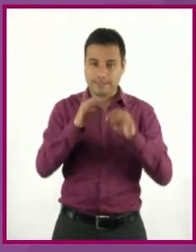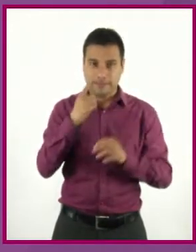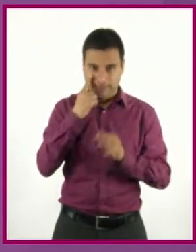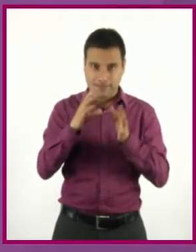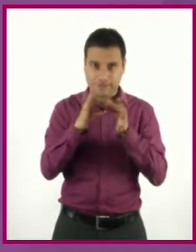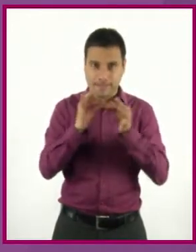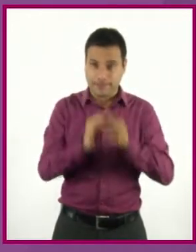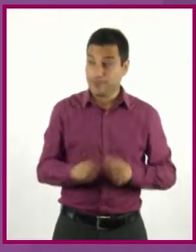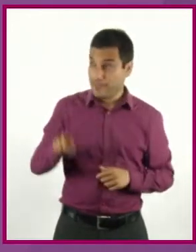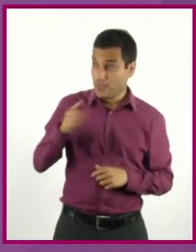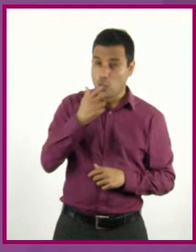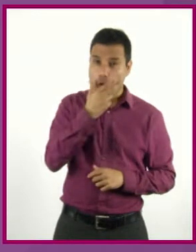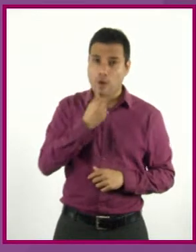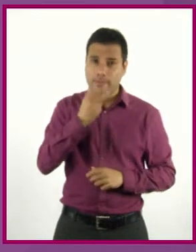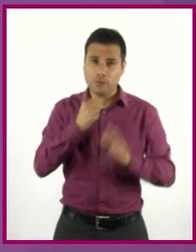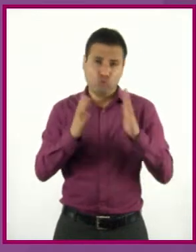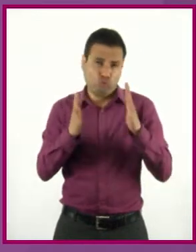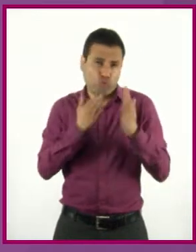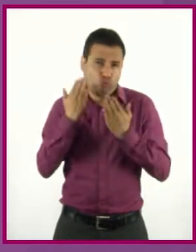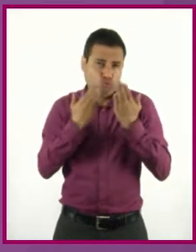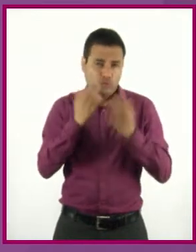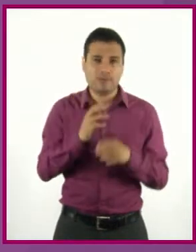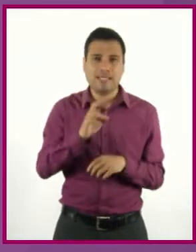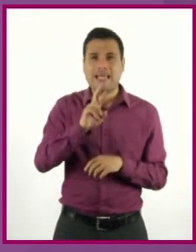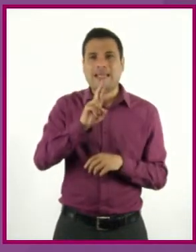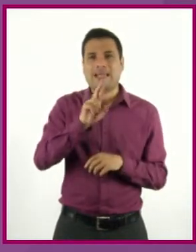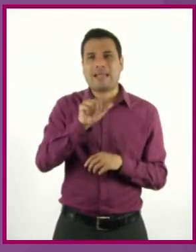Thomson estudiaba cierta clase de rayos.